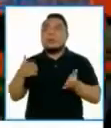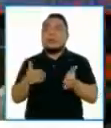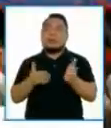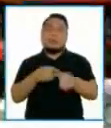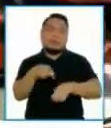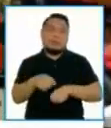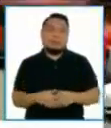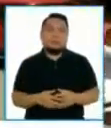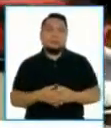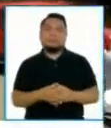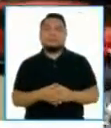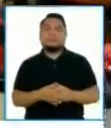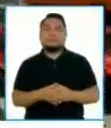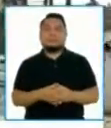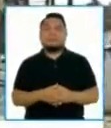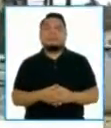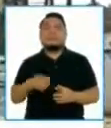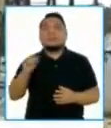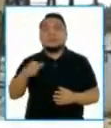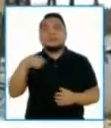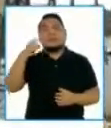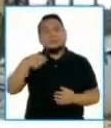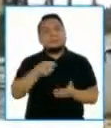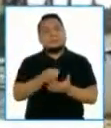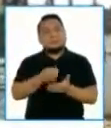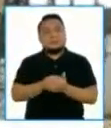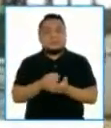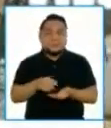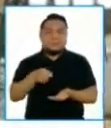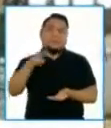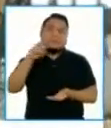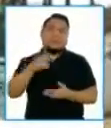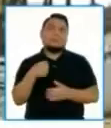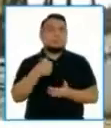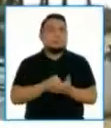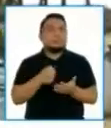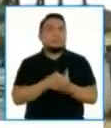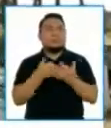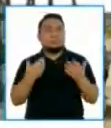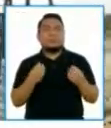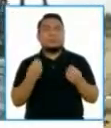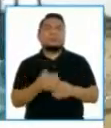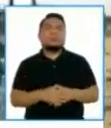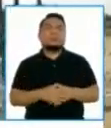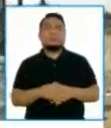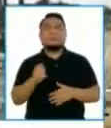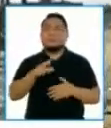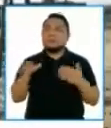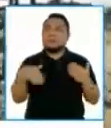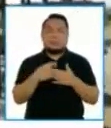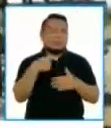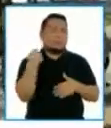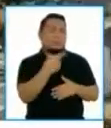vehículos. Que nos aumenten el sueldo, porque sabemos que la lucha es de